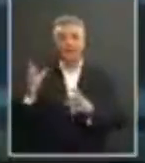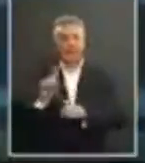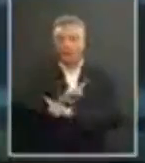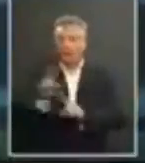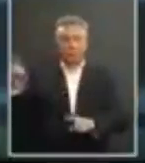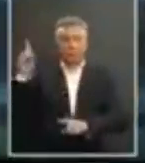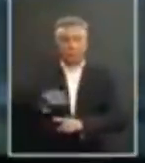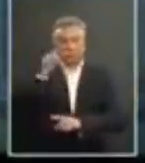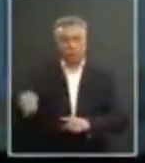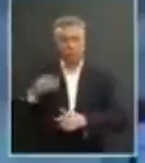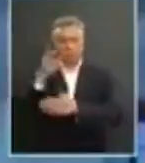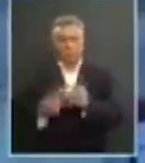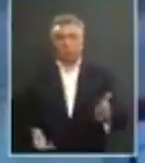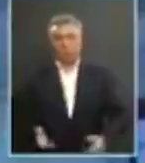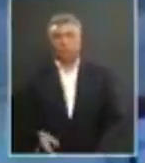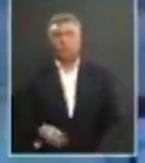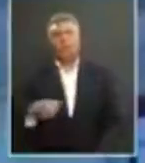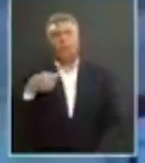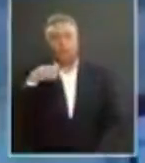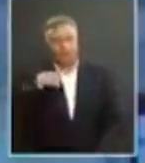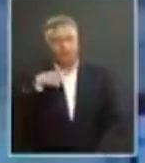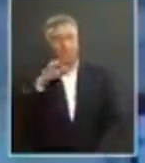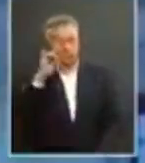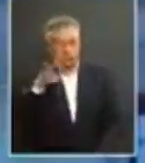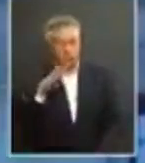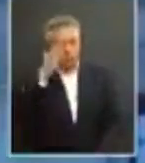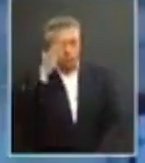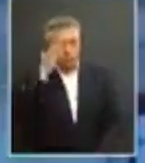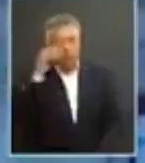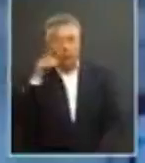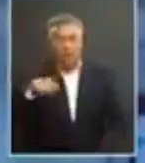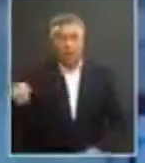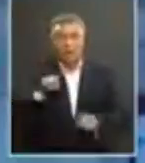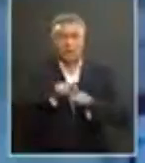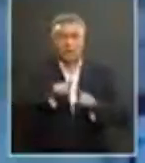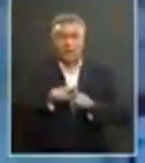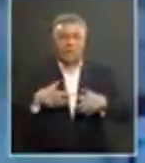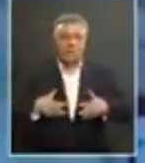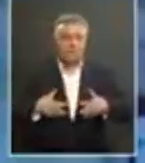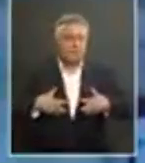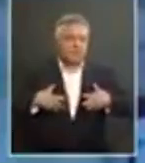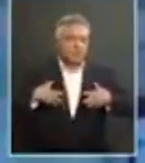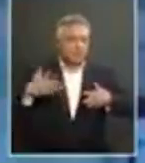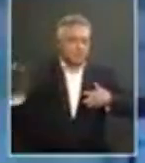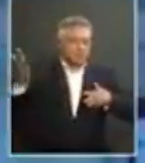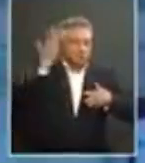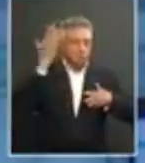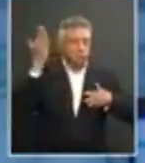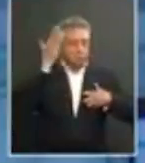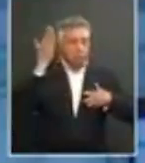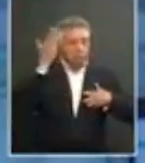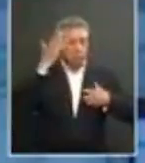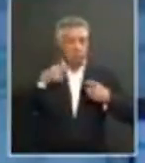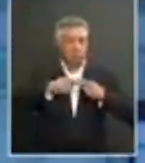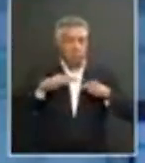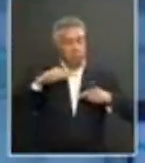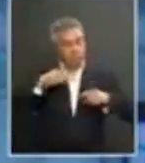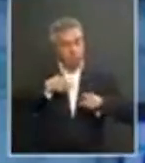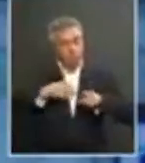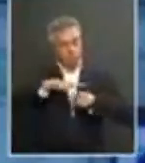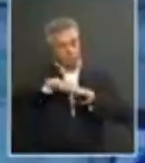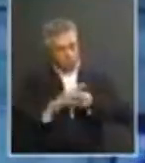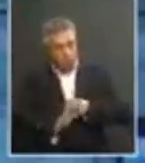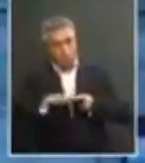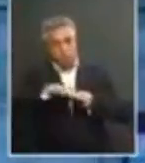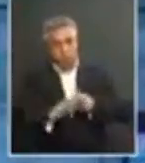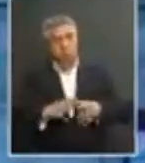Yo me estaba aprovechando su tiempo. Hay rabia acumulada en sectores con justificación. La verdad es que la postergación, los abusos, las desigualdades en Chile. La encuesta Cacén